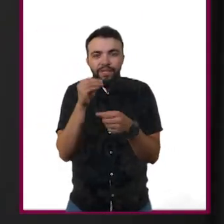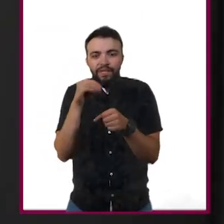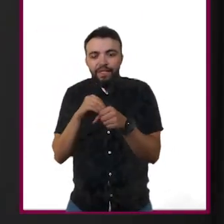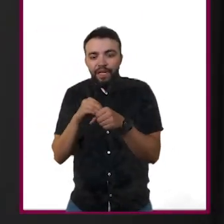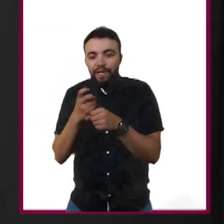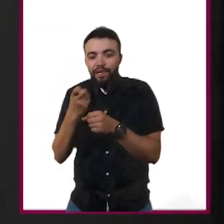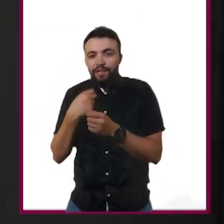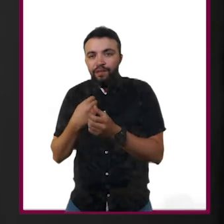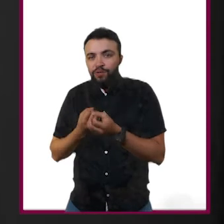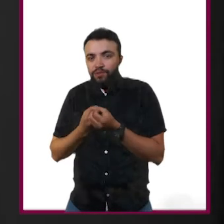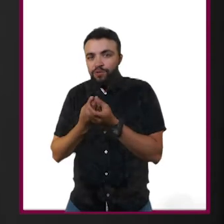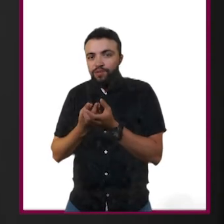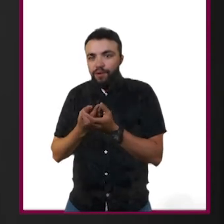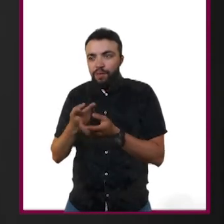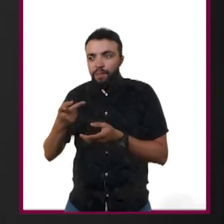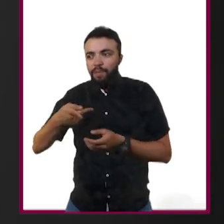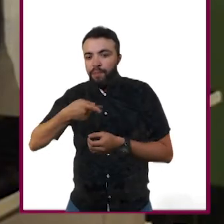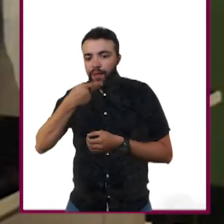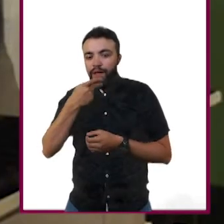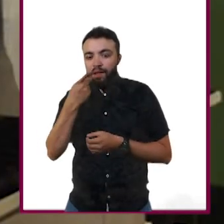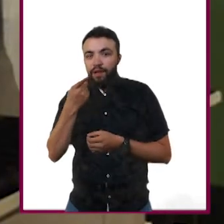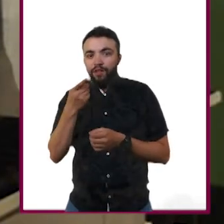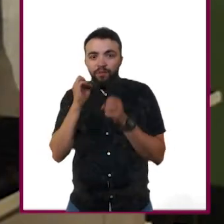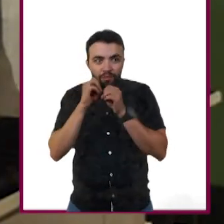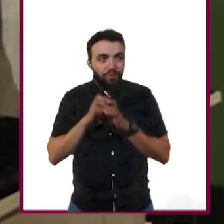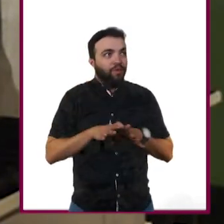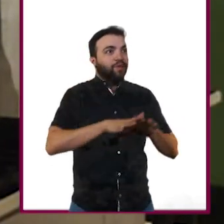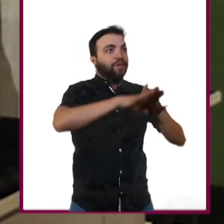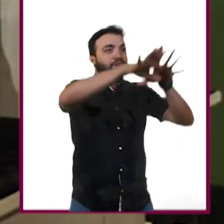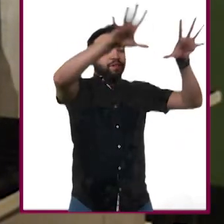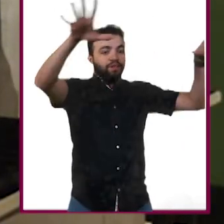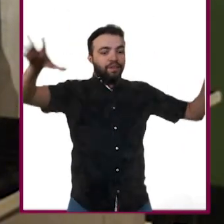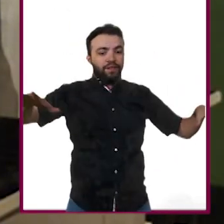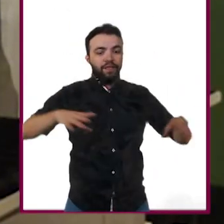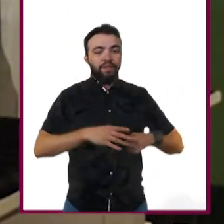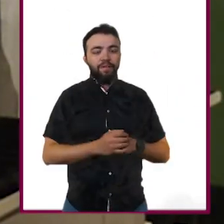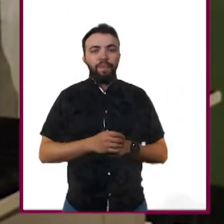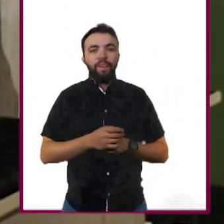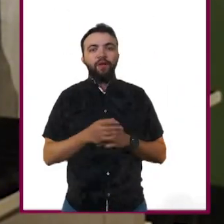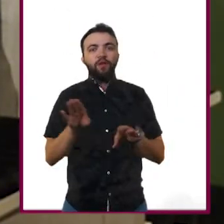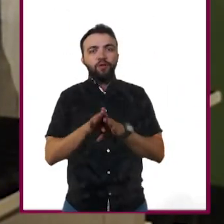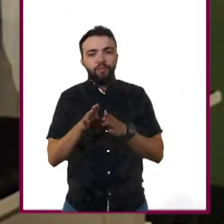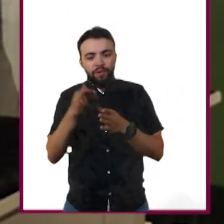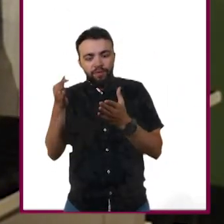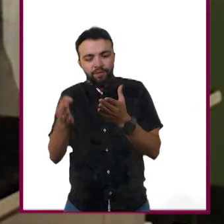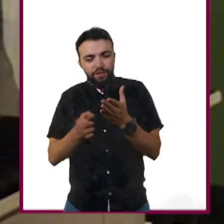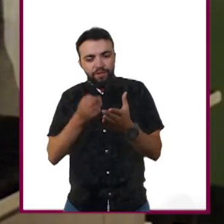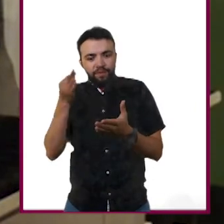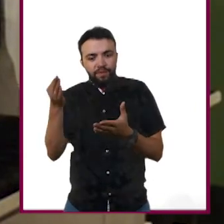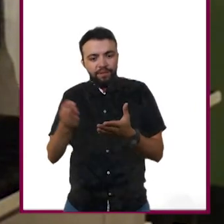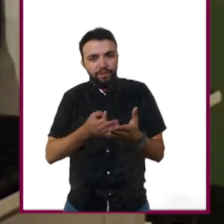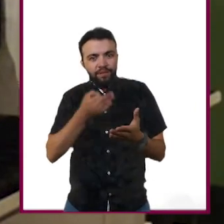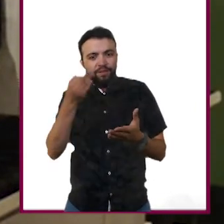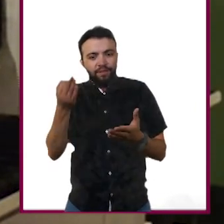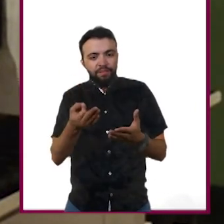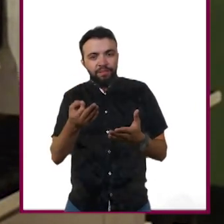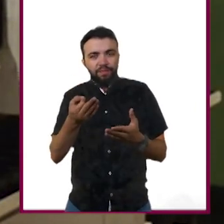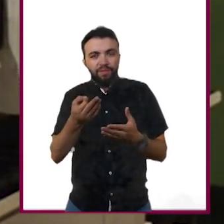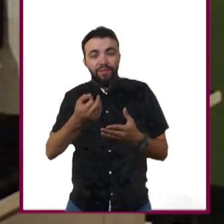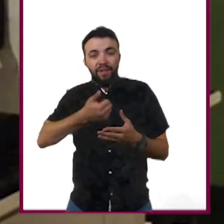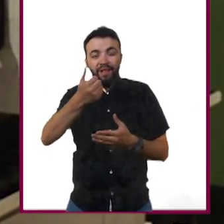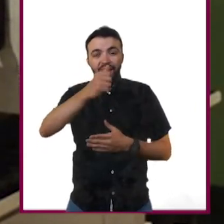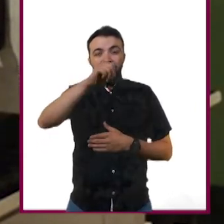Estos confesionarios funcionan como receptores del secreto del habla y a su vez como transmisores del sonido. Cada letra